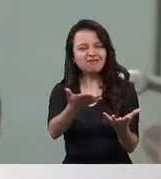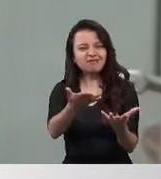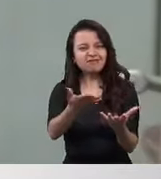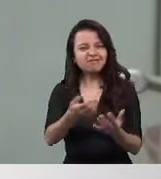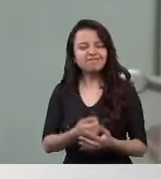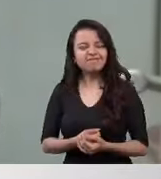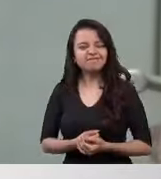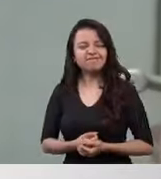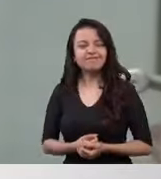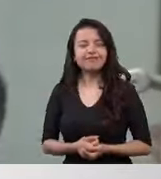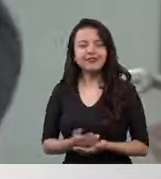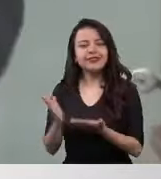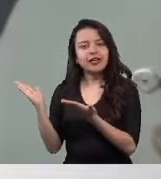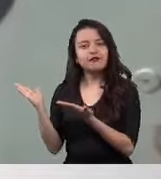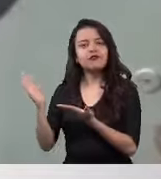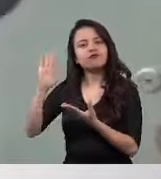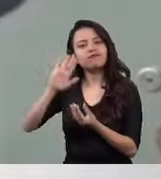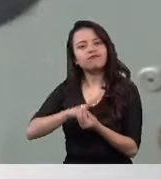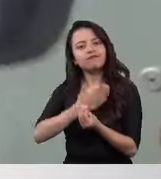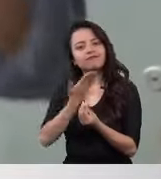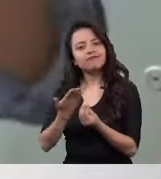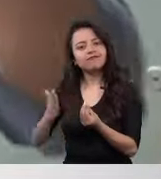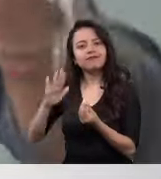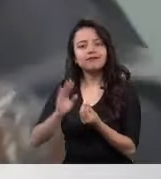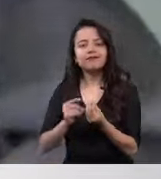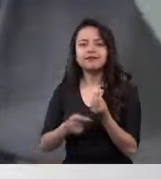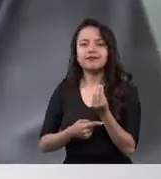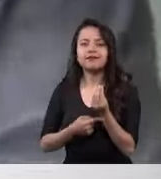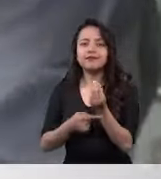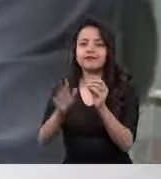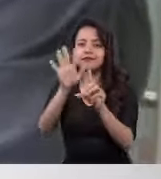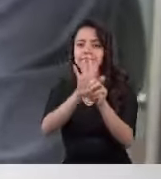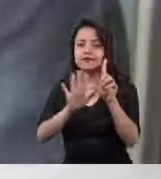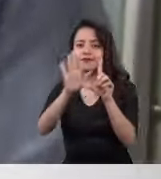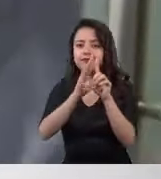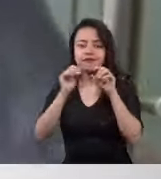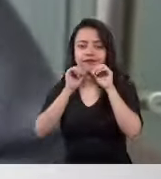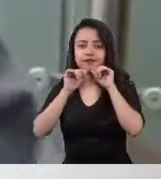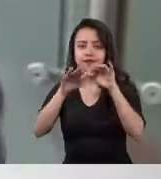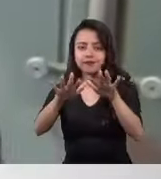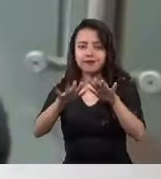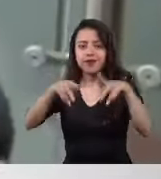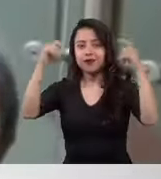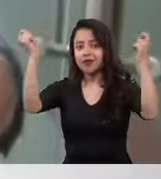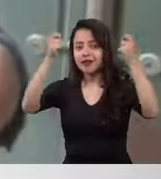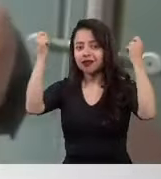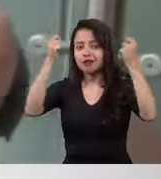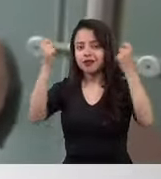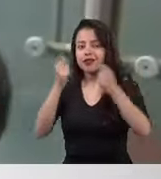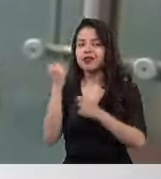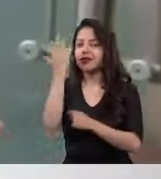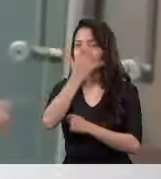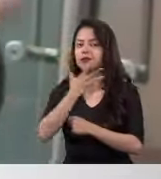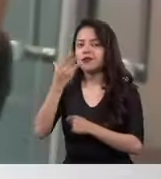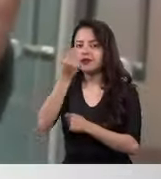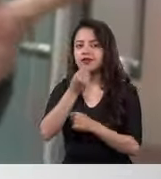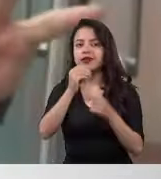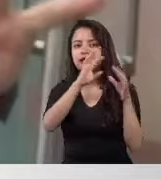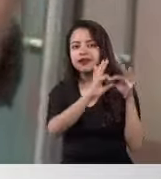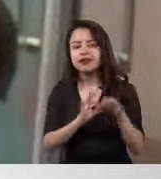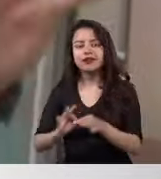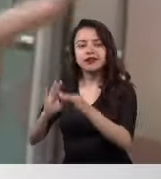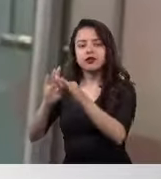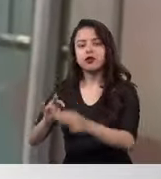Y aquí nos dan una lección increíble con este video que se ha hecho viral en una campaña maravillosa de Interrapidísimo. Pero